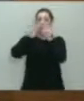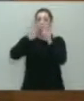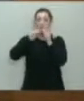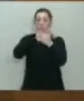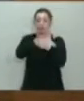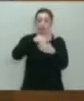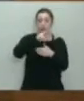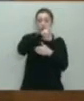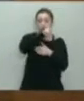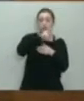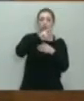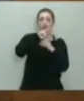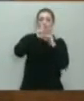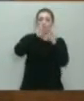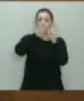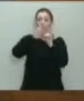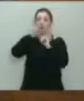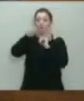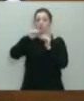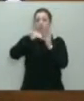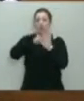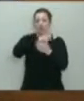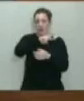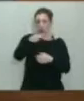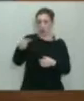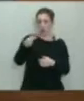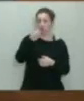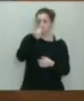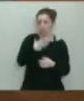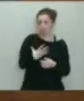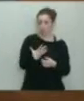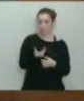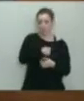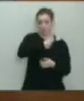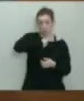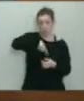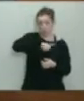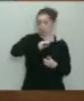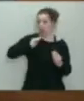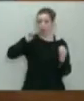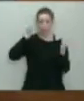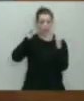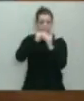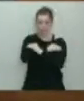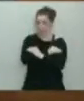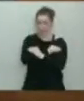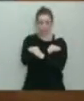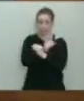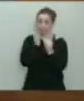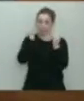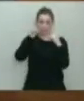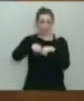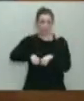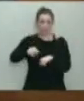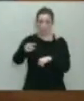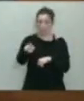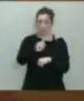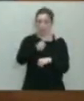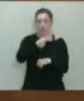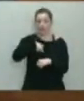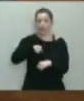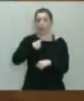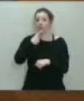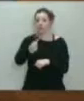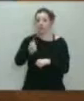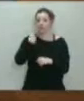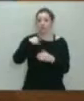109.291.000 euros. Bien, nosotros no estábamos de acuerdo, ya se lo manifestamos, no estábamos de acuerdo con el proyecto de